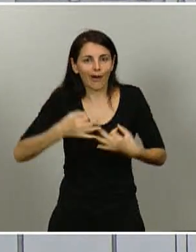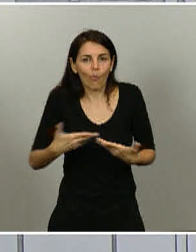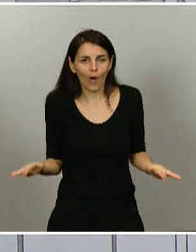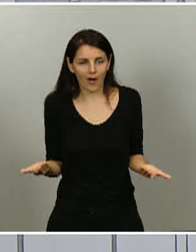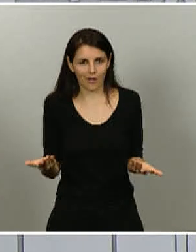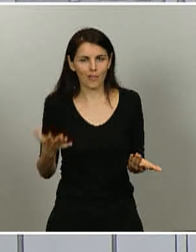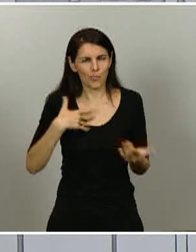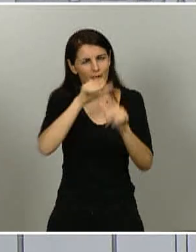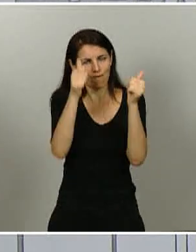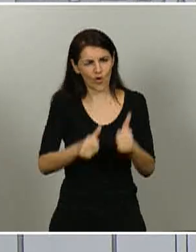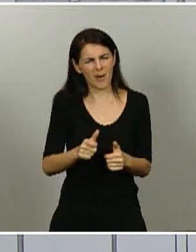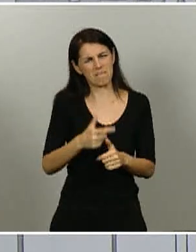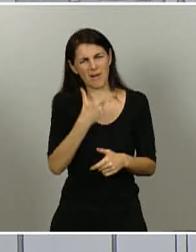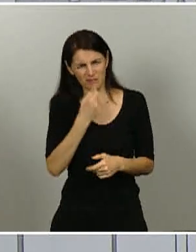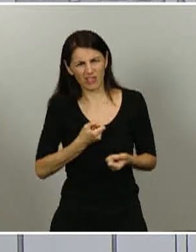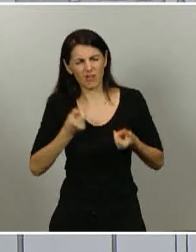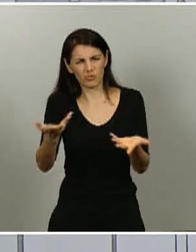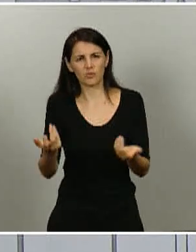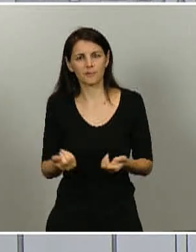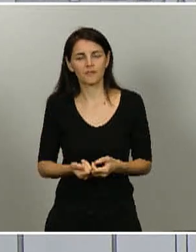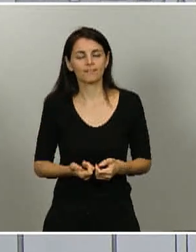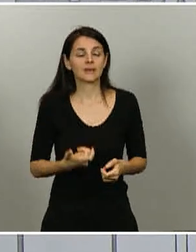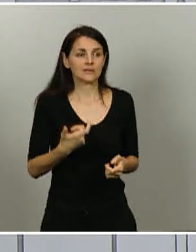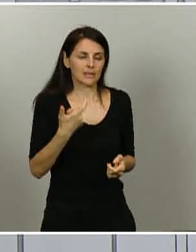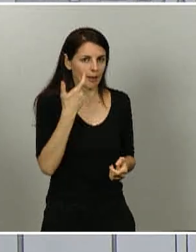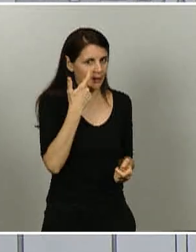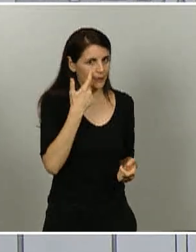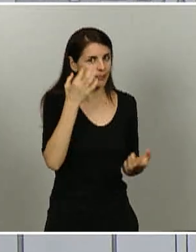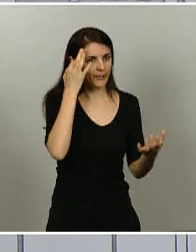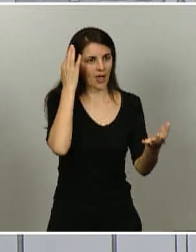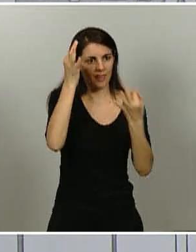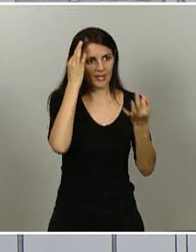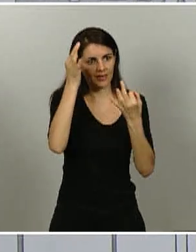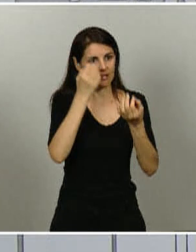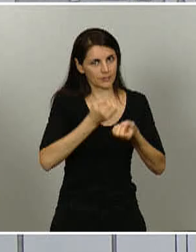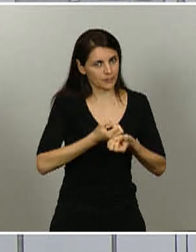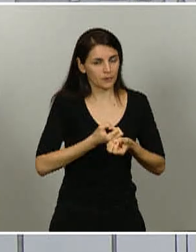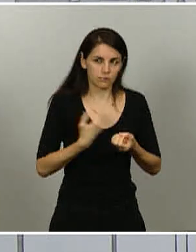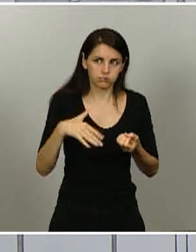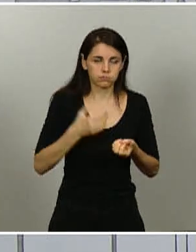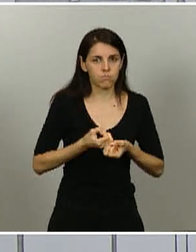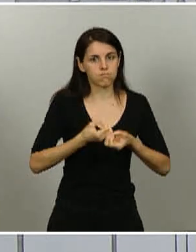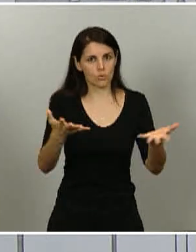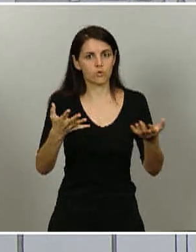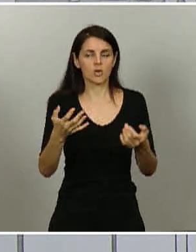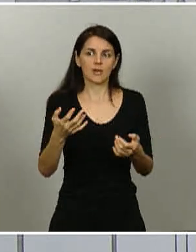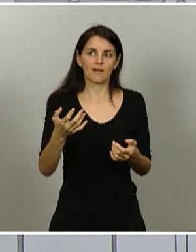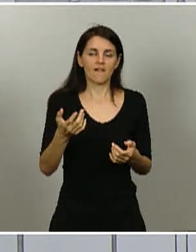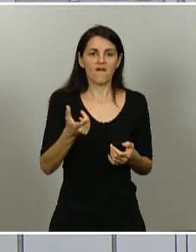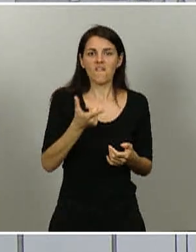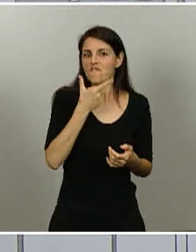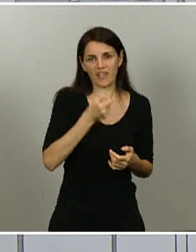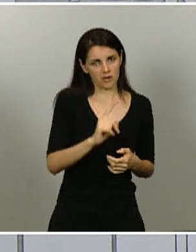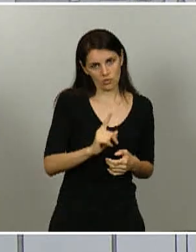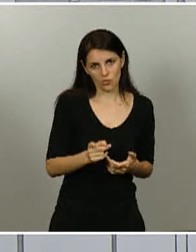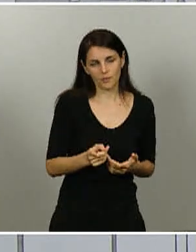tener con una gran calidad. Sí que es verdad que, iba a decir que por un exceso de transparencia quizás